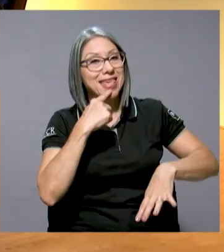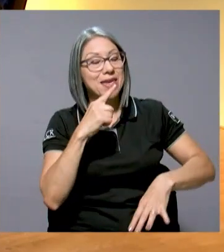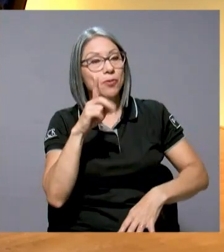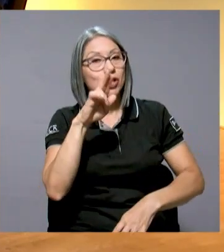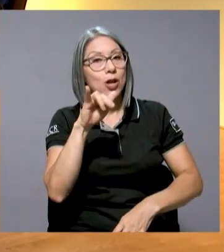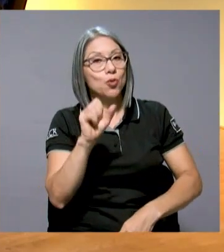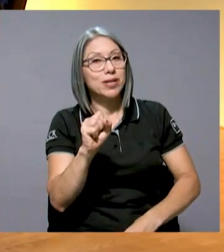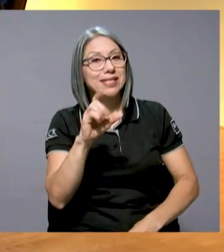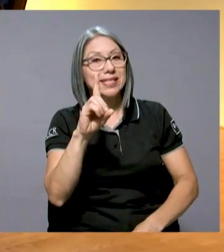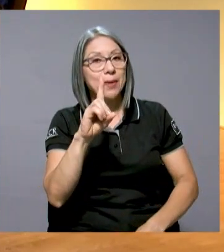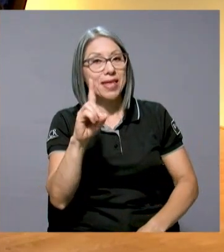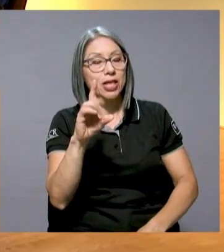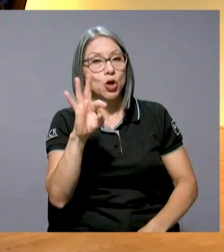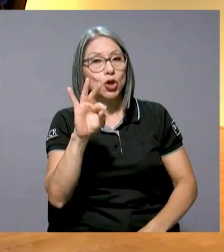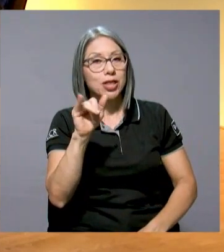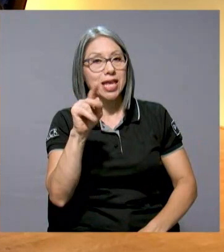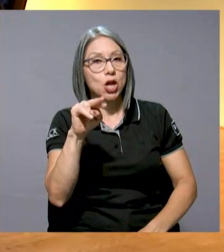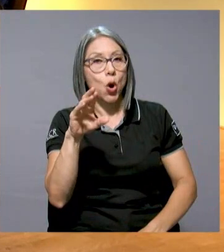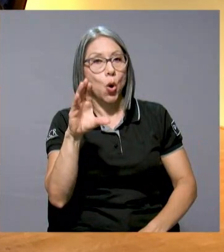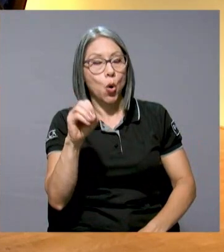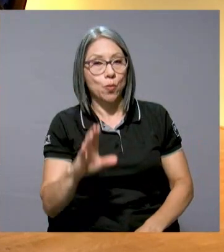Tinoco,